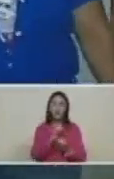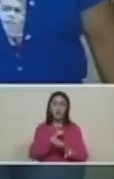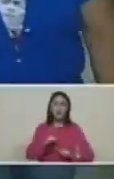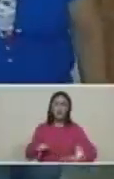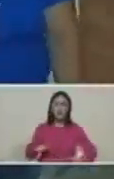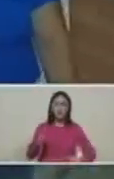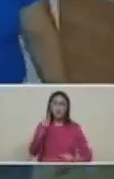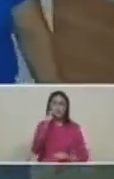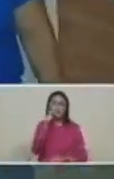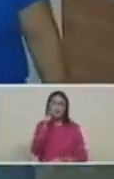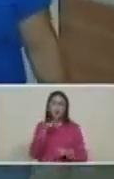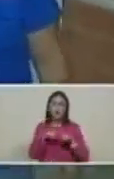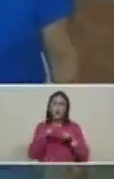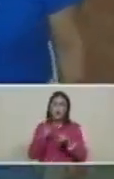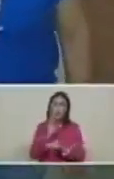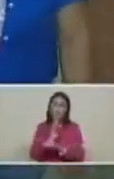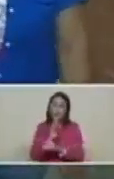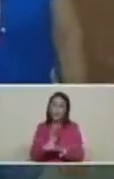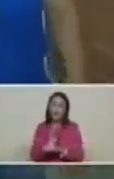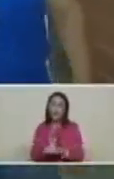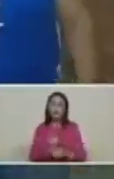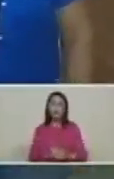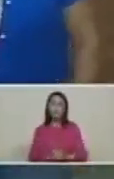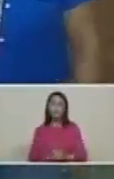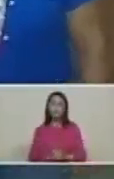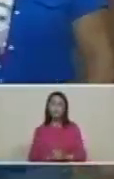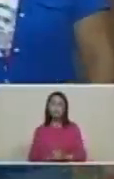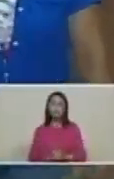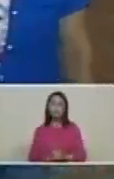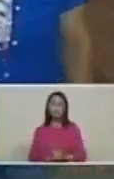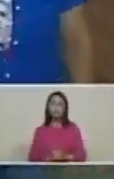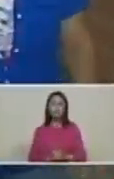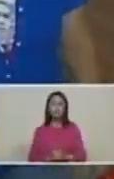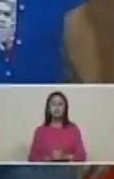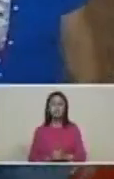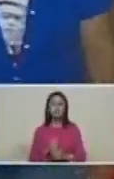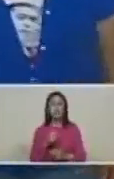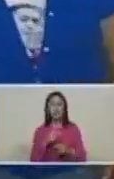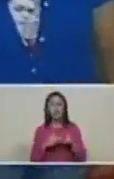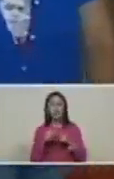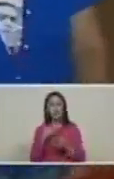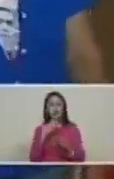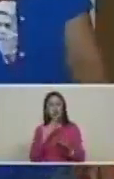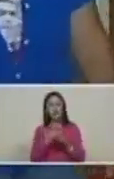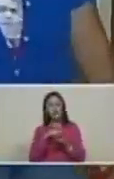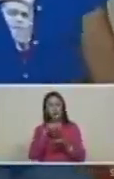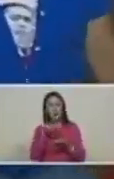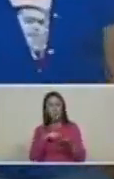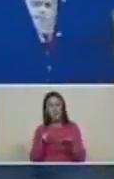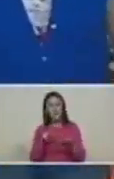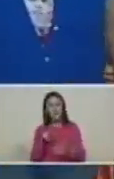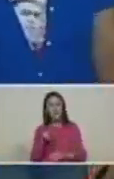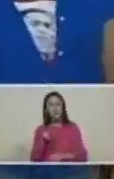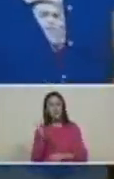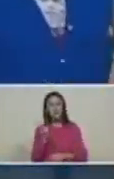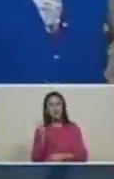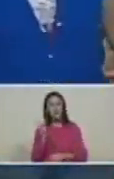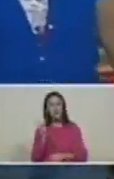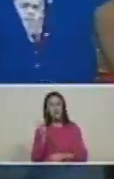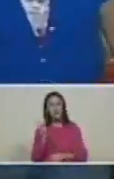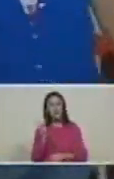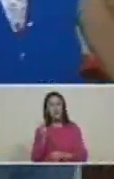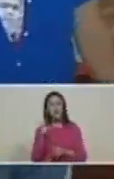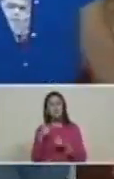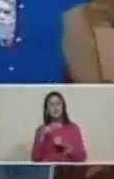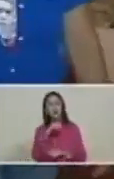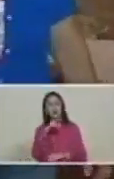niños y niñas de la patria, unas instalaciones que fueron construidas gracias al convenio Venezuela-Bielorrusia.